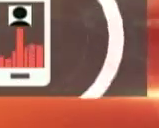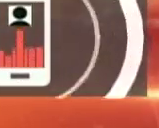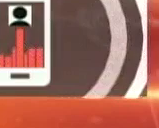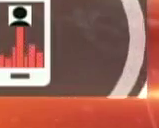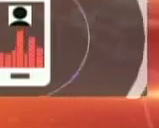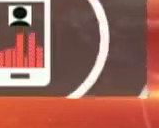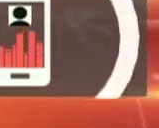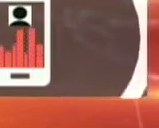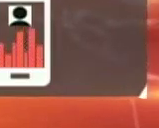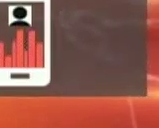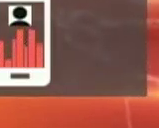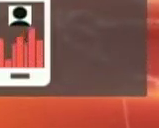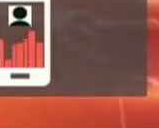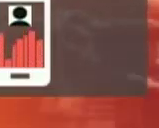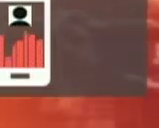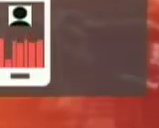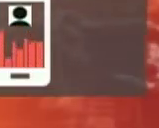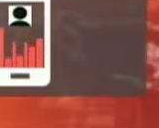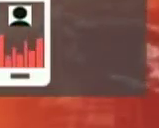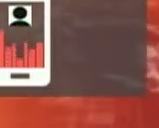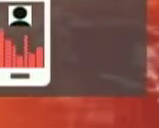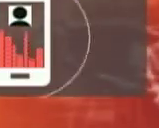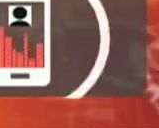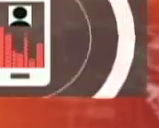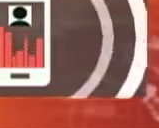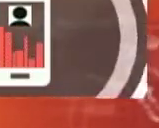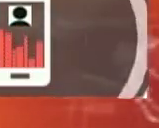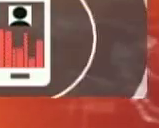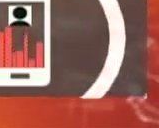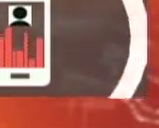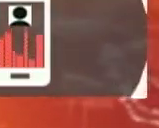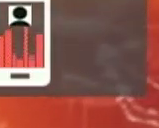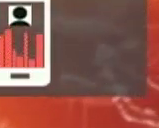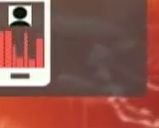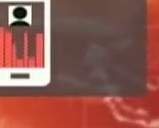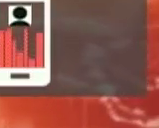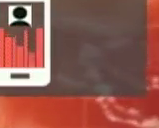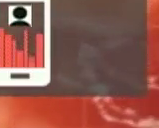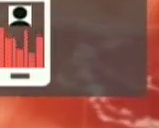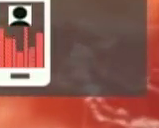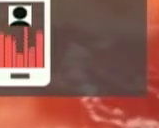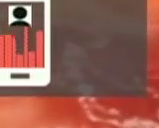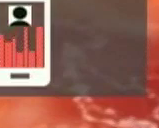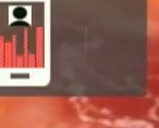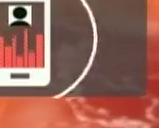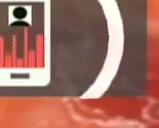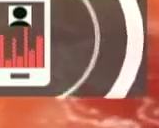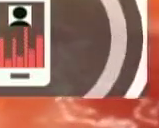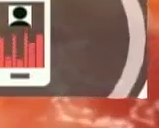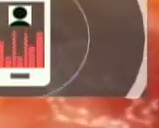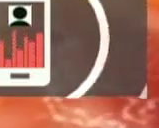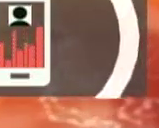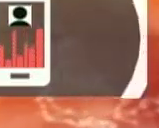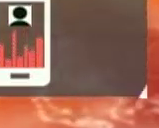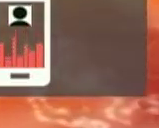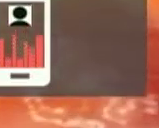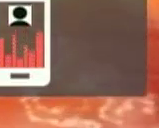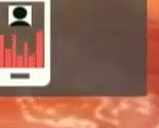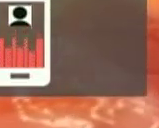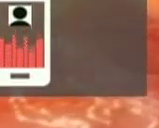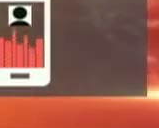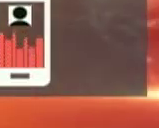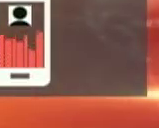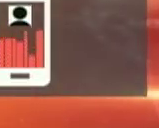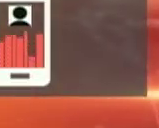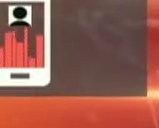en la comunidad Libertador 2. La comunidad Libertador 2 está conformada por 6 sectores, las